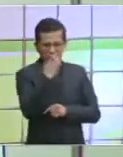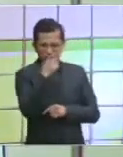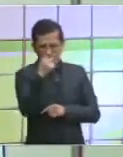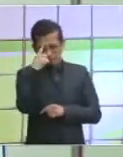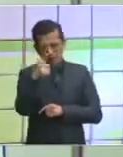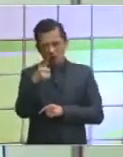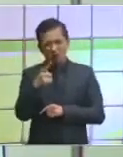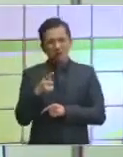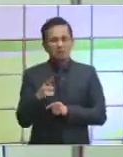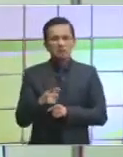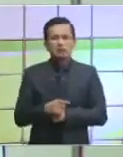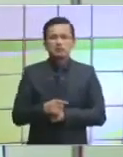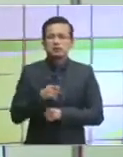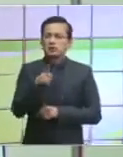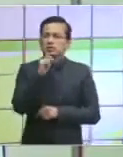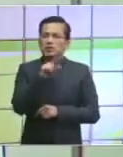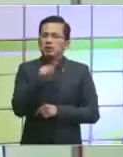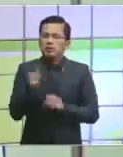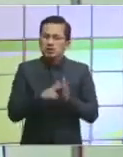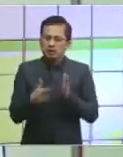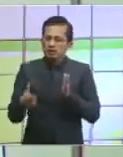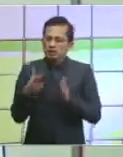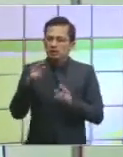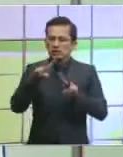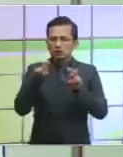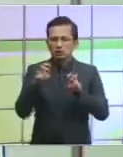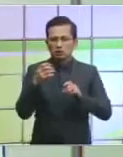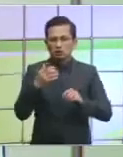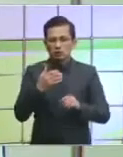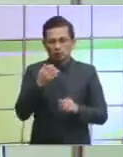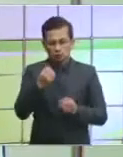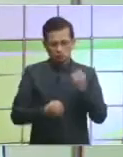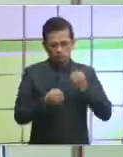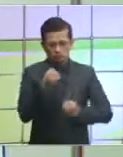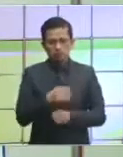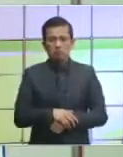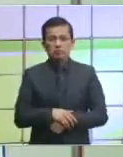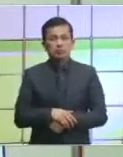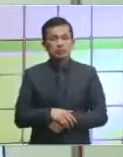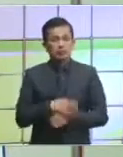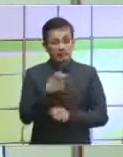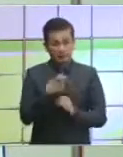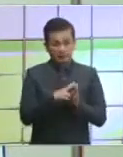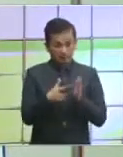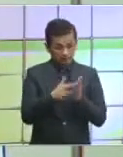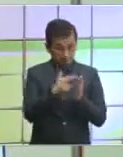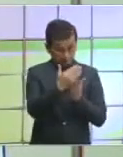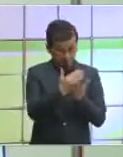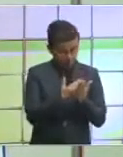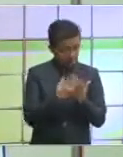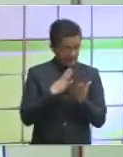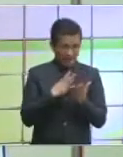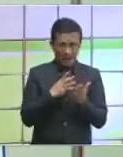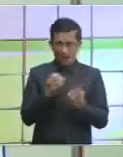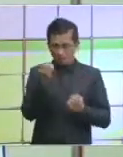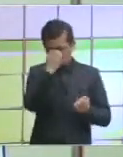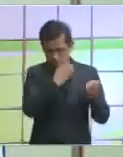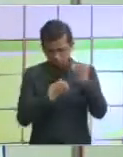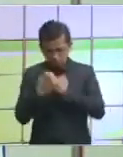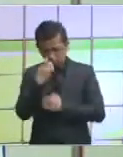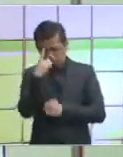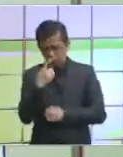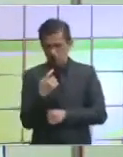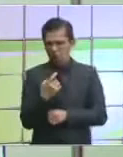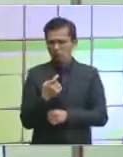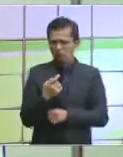de todas otra revista desprendía eczema de justicia todas tenían análisis de sentencia algunos fuertes algunos críticos